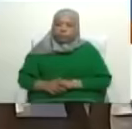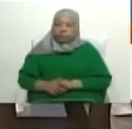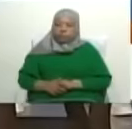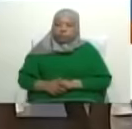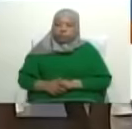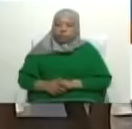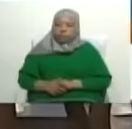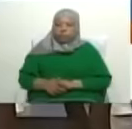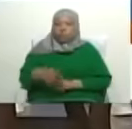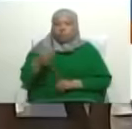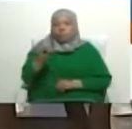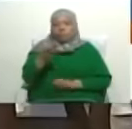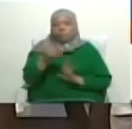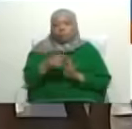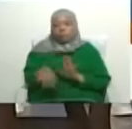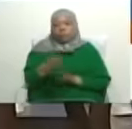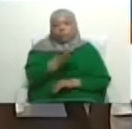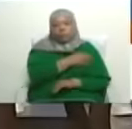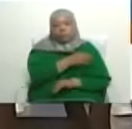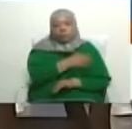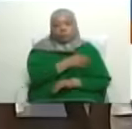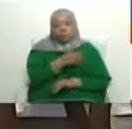Tiene derecho.